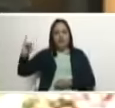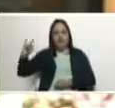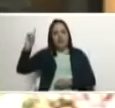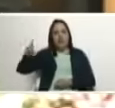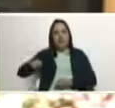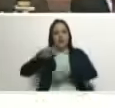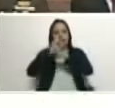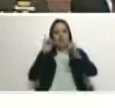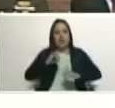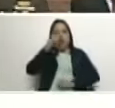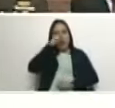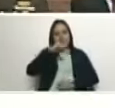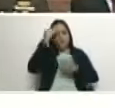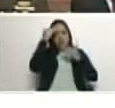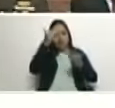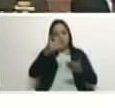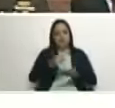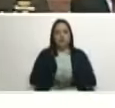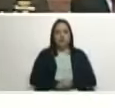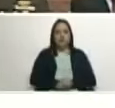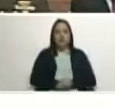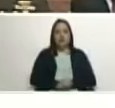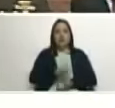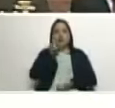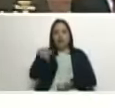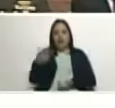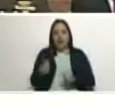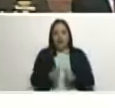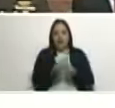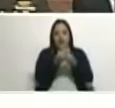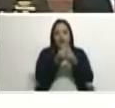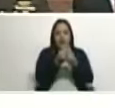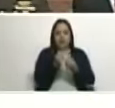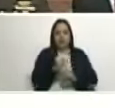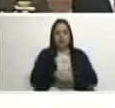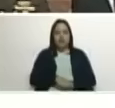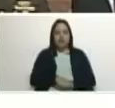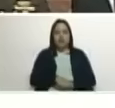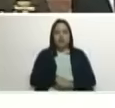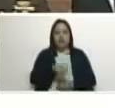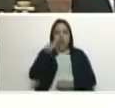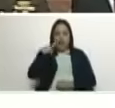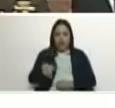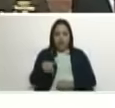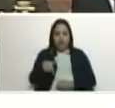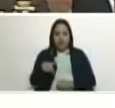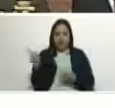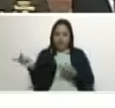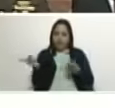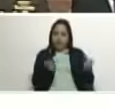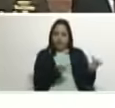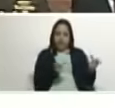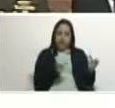nuestro saludo. Y me acompañan en este recibimiento